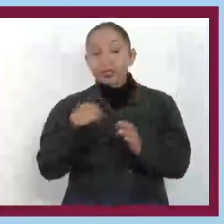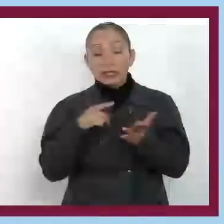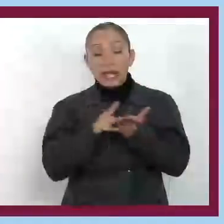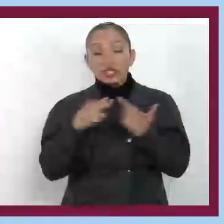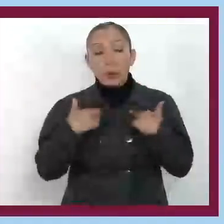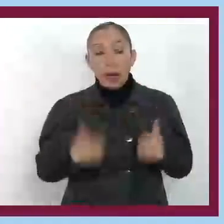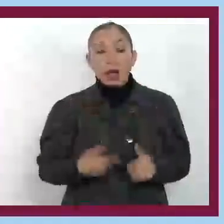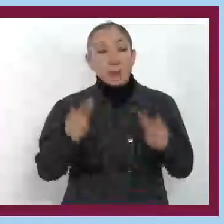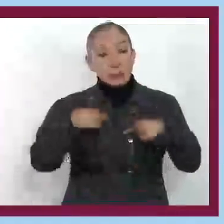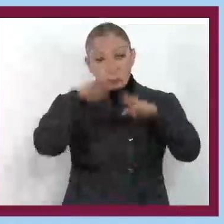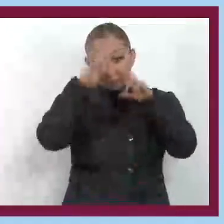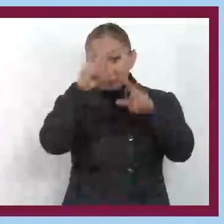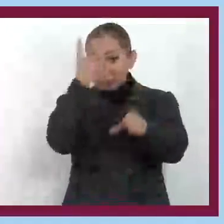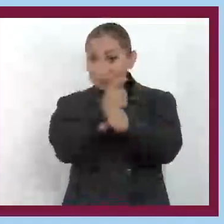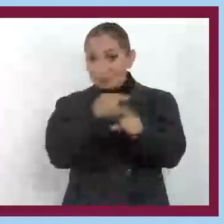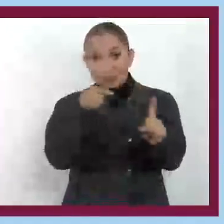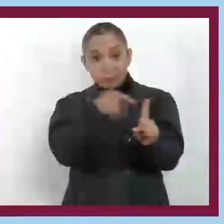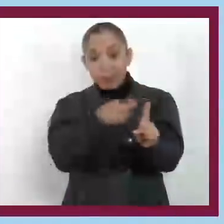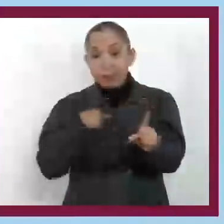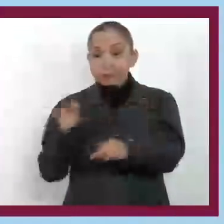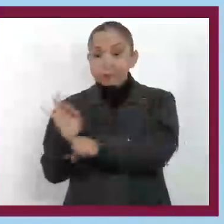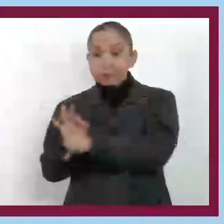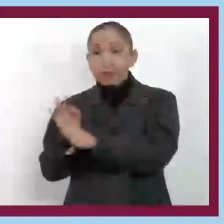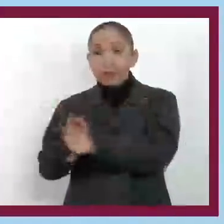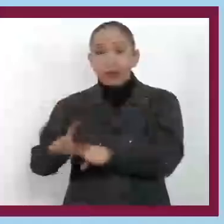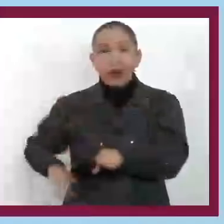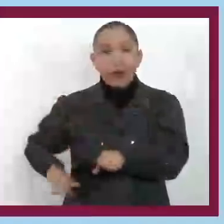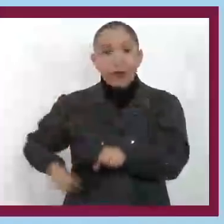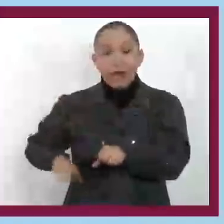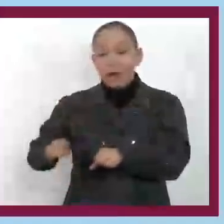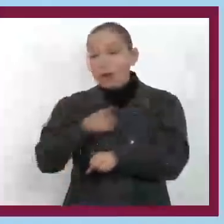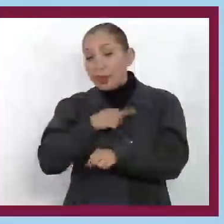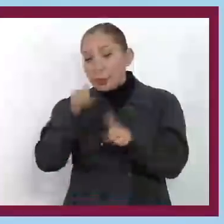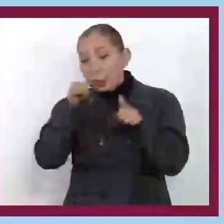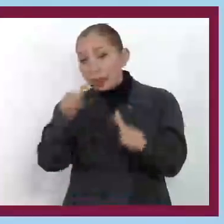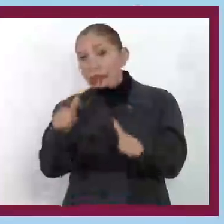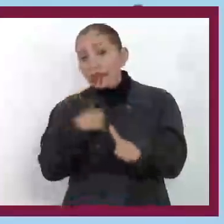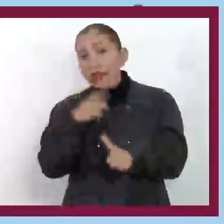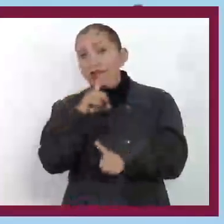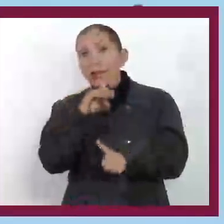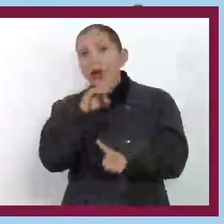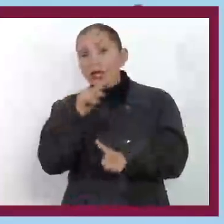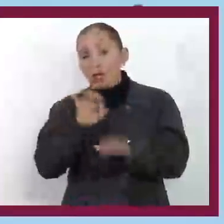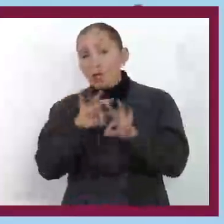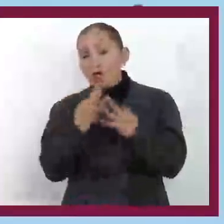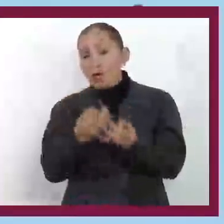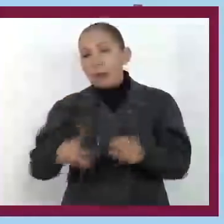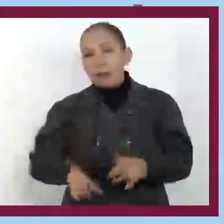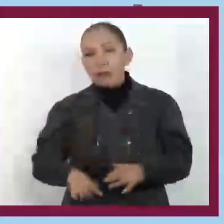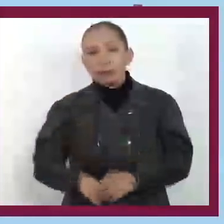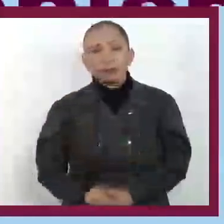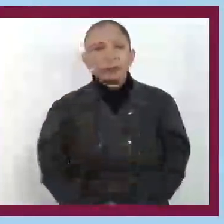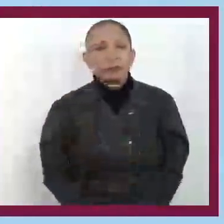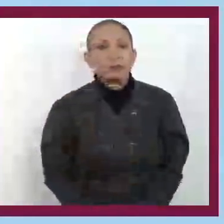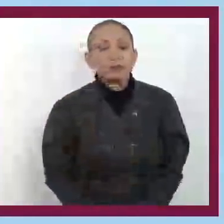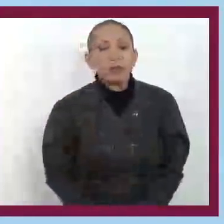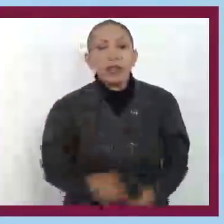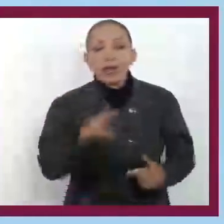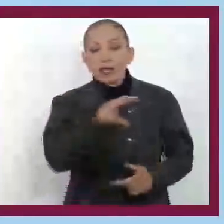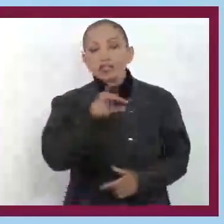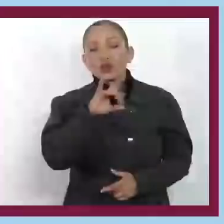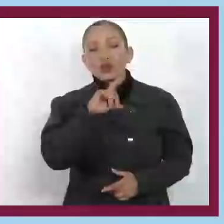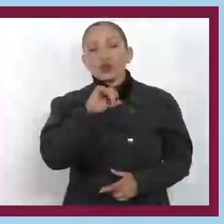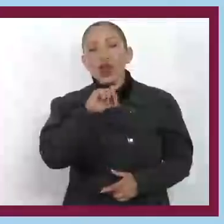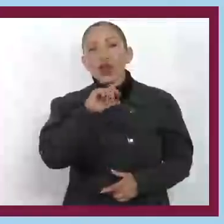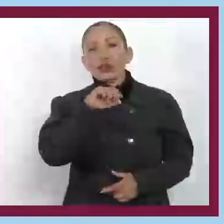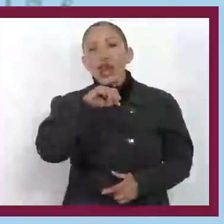de las personas, que son garantizados por el Estado de Derecho y tiene a la democracia como forma de gobierno. La ciudadanía